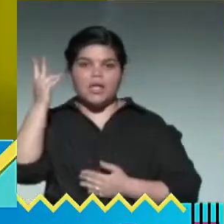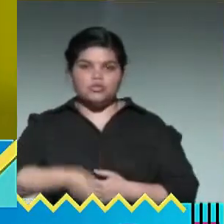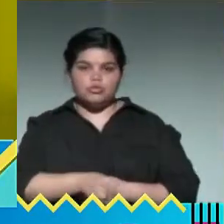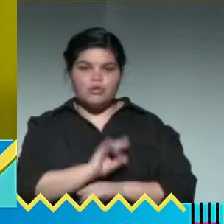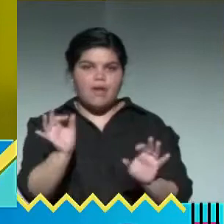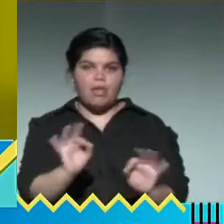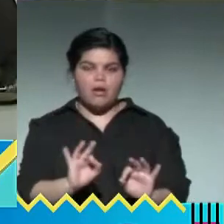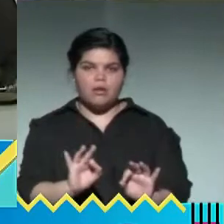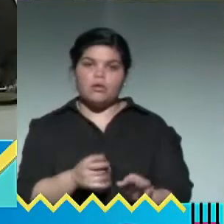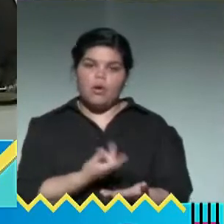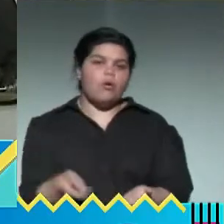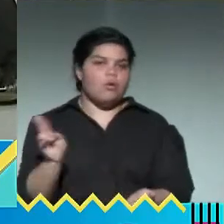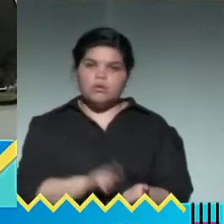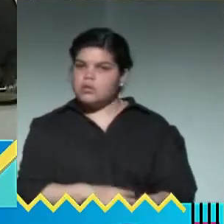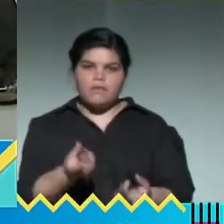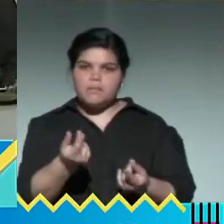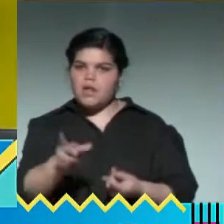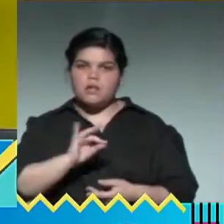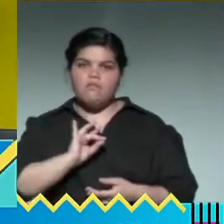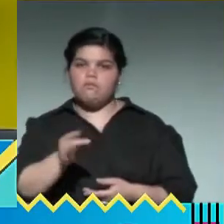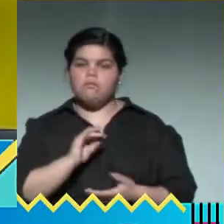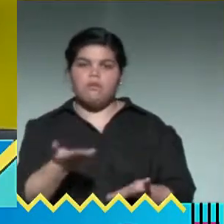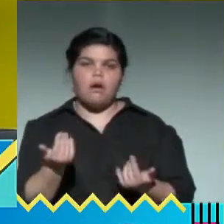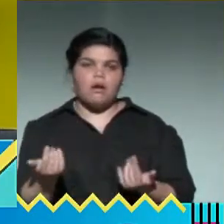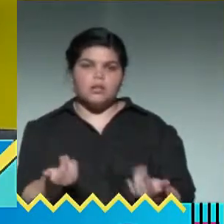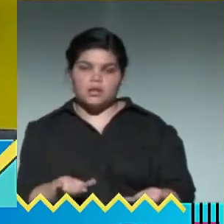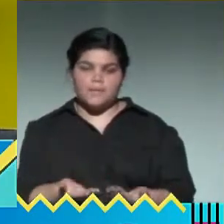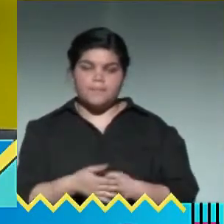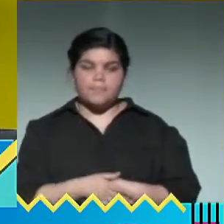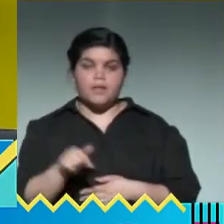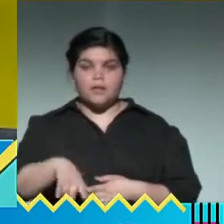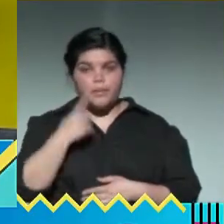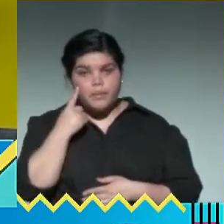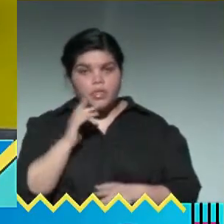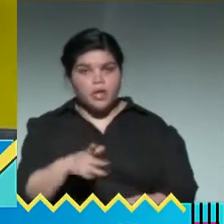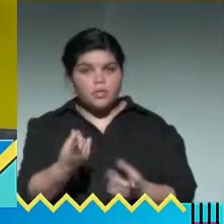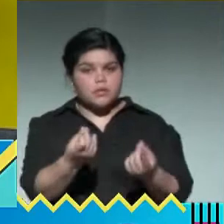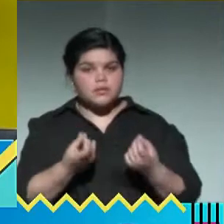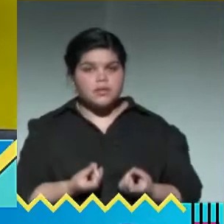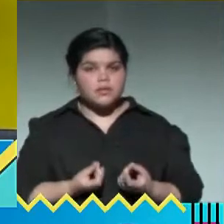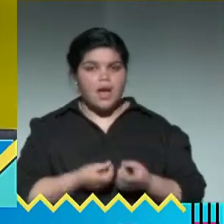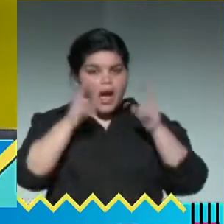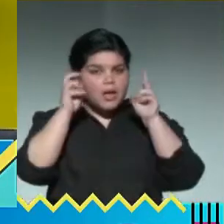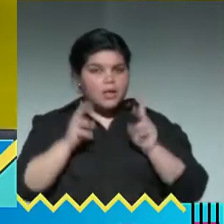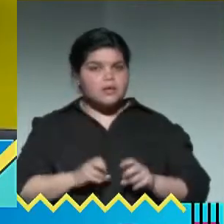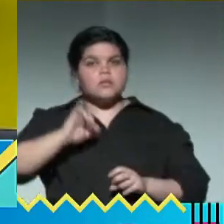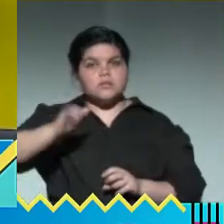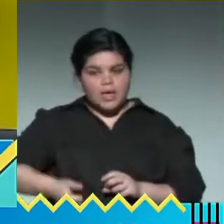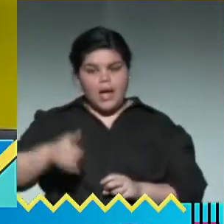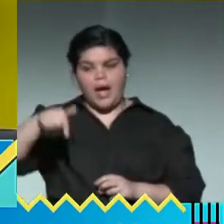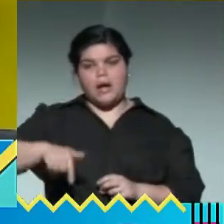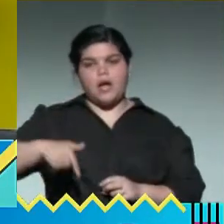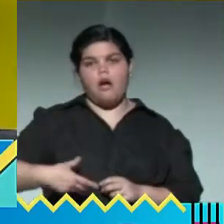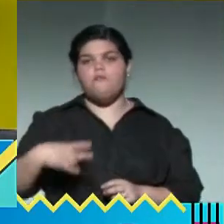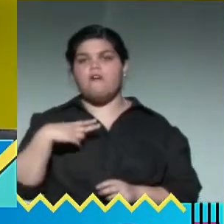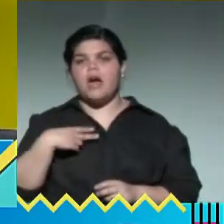digamos. Entonces, me parece que esto tiene que ser algo cuidado. Yo sí creo que Argentina necesita darle espacio al sector privado. Entonces, en ese sentido,